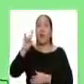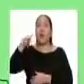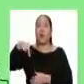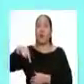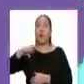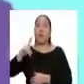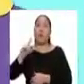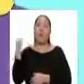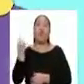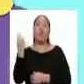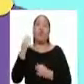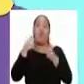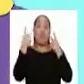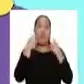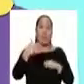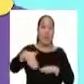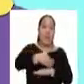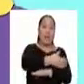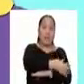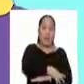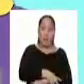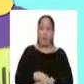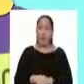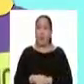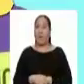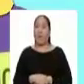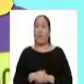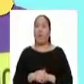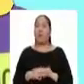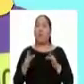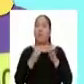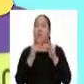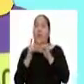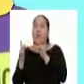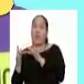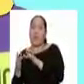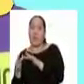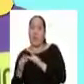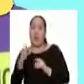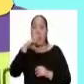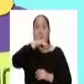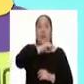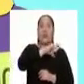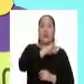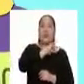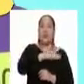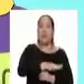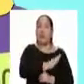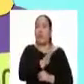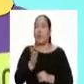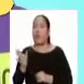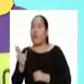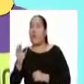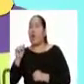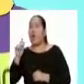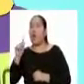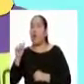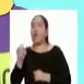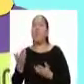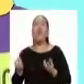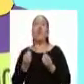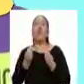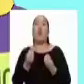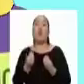país. Una red bioceánica permite el tránsito entre el Pacífico y el Atlántico por medio de los